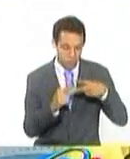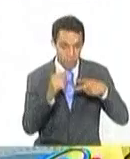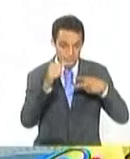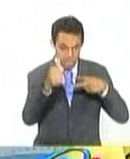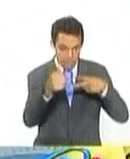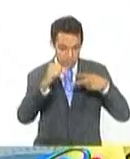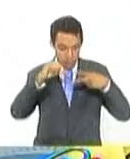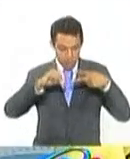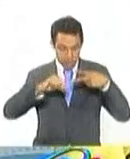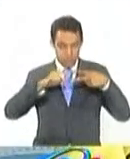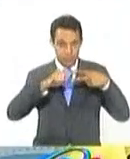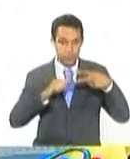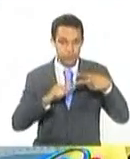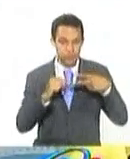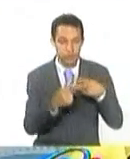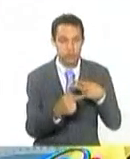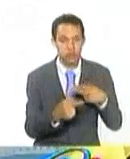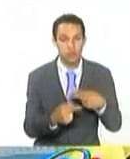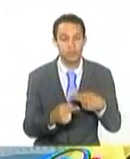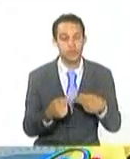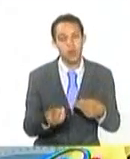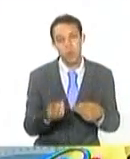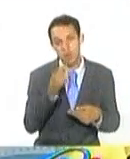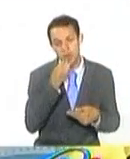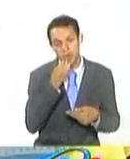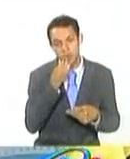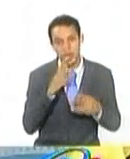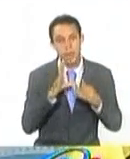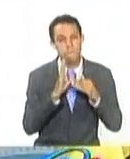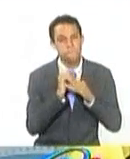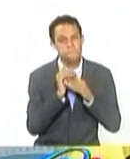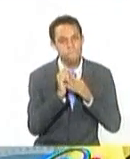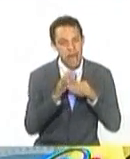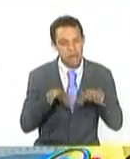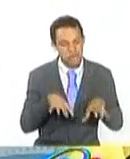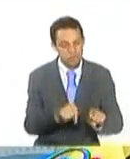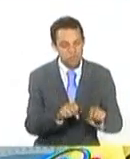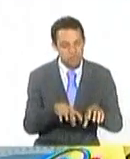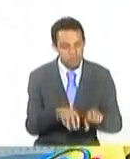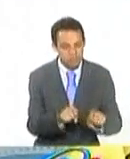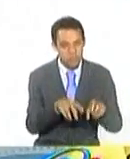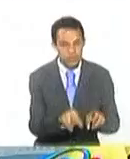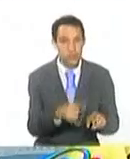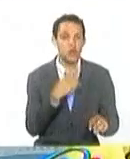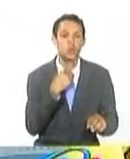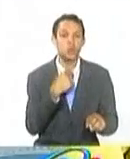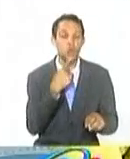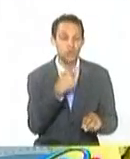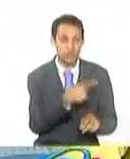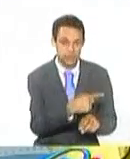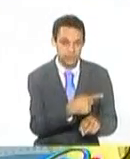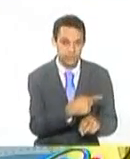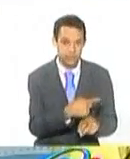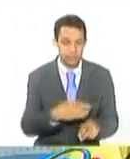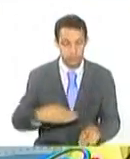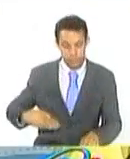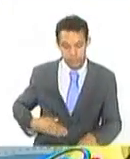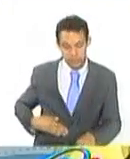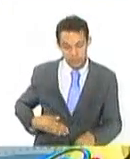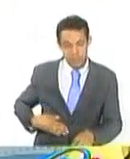triglicéridos tienen mucho que ver con la digesta de harinas y de azúcares no de grasas entonces hay hígados